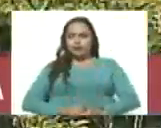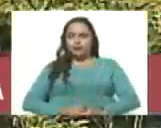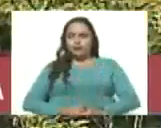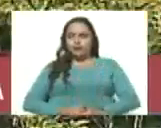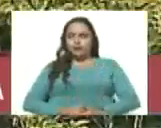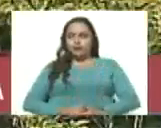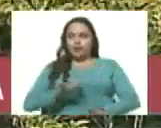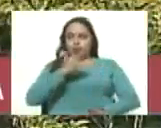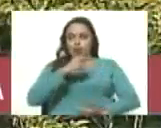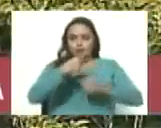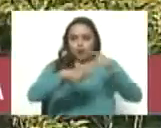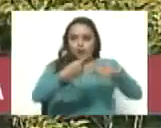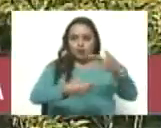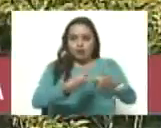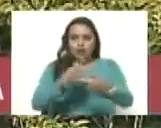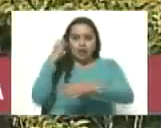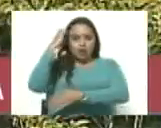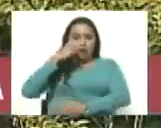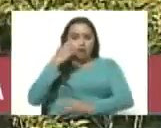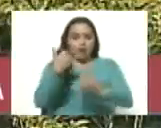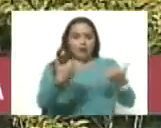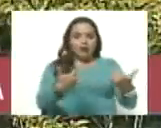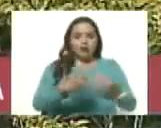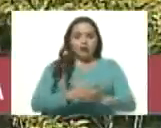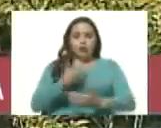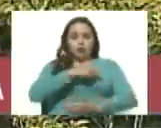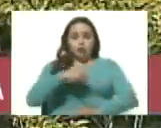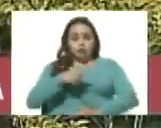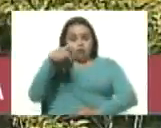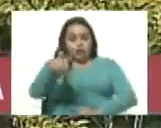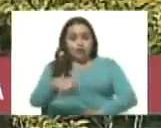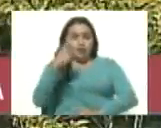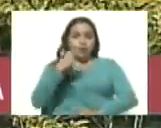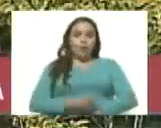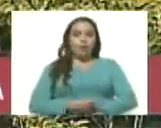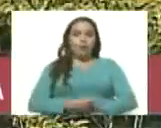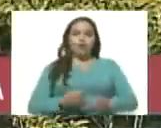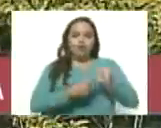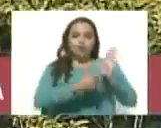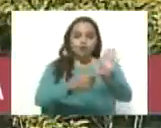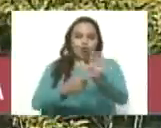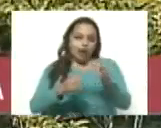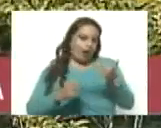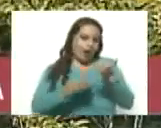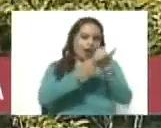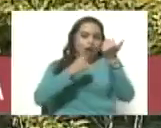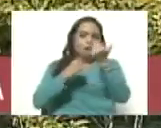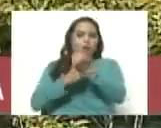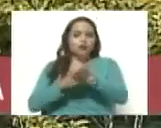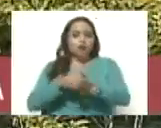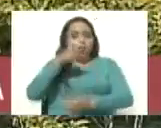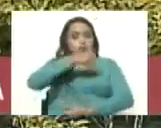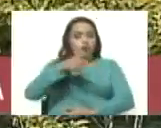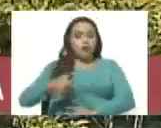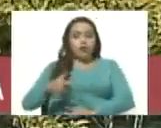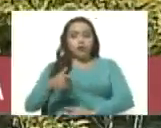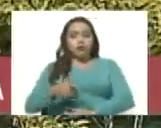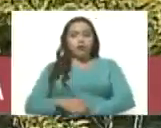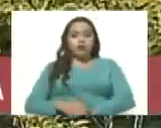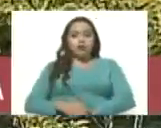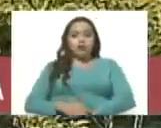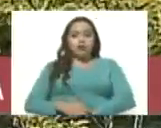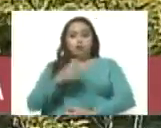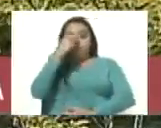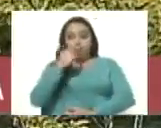en europa en este momento nosotros desde aquí tenemos que expresar nuestra solidaridad con los pobres pueblos europeos porque